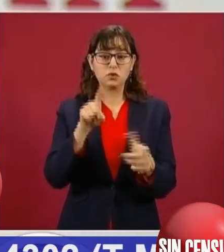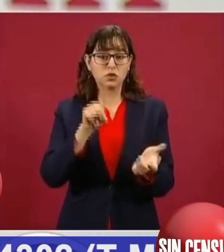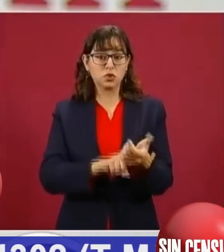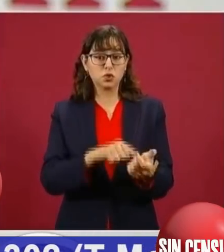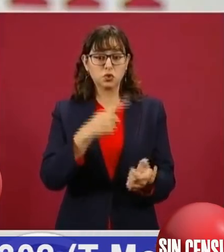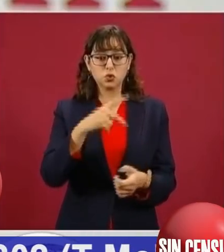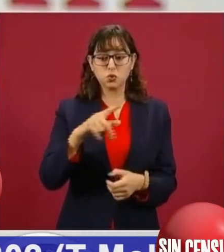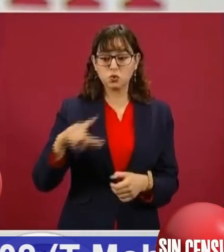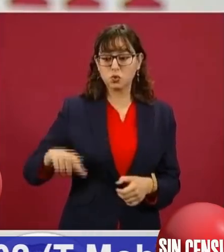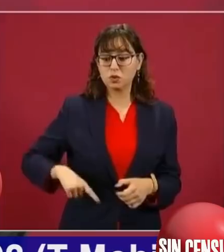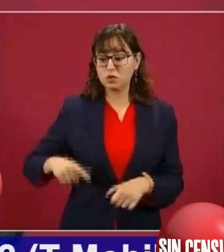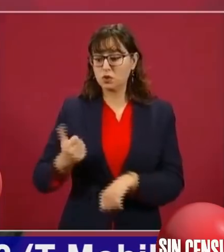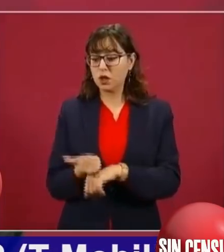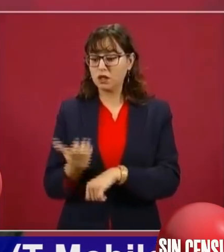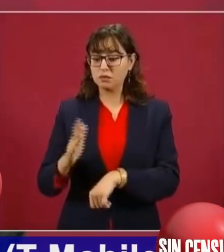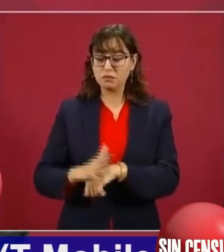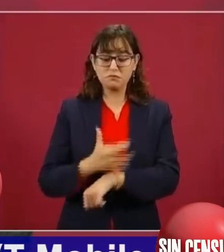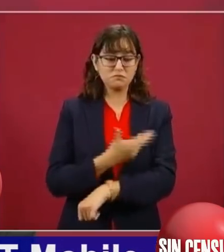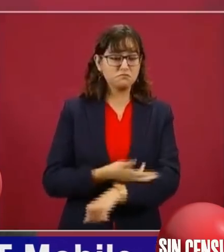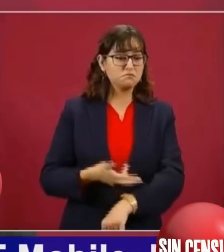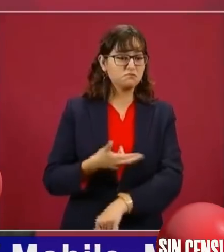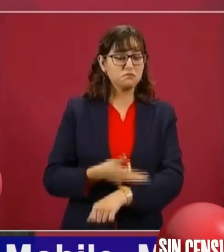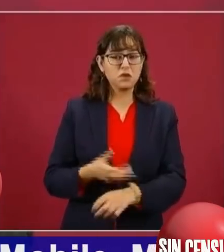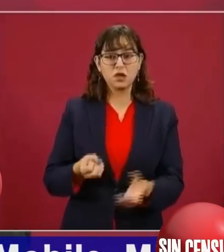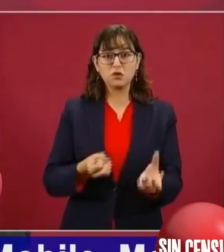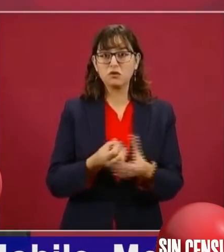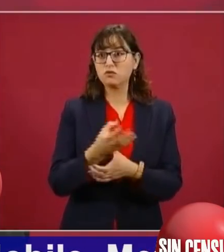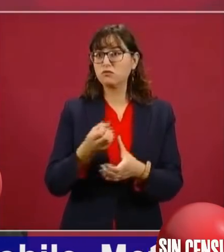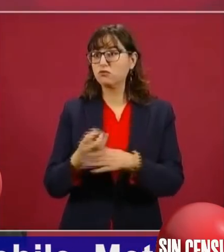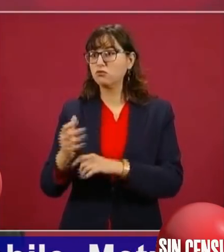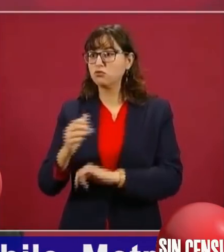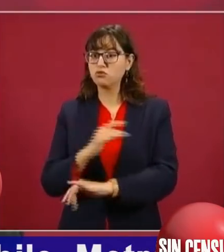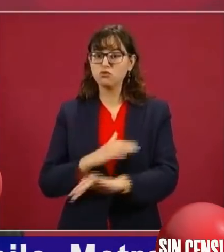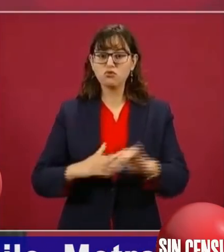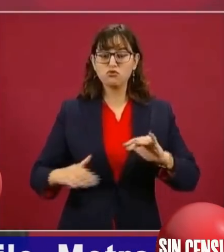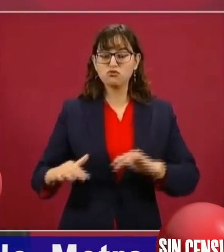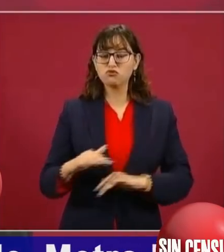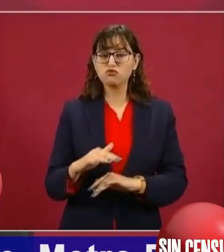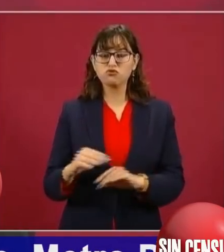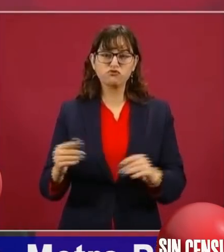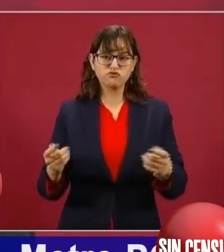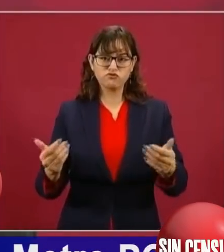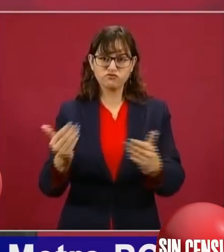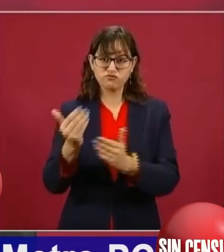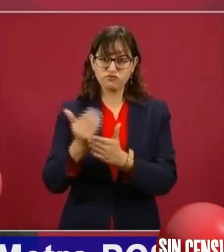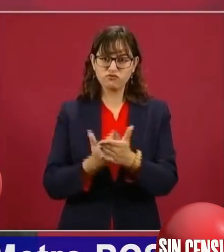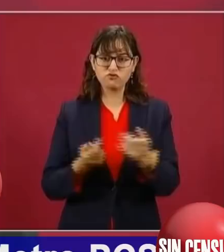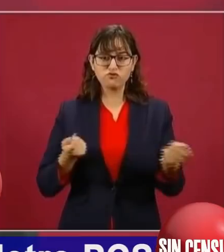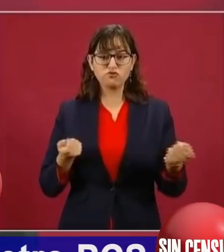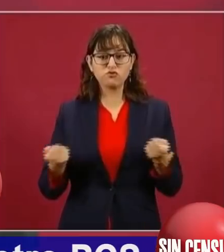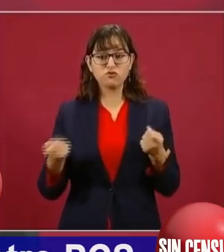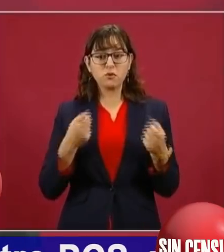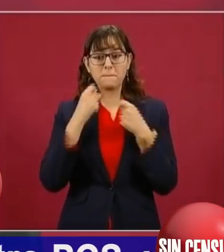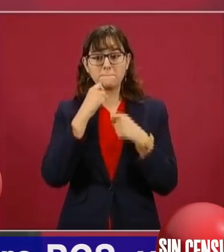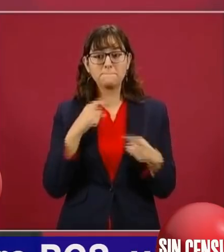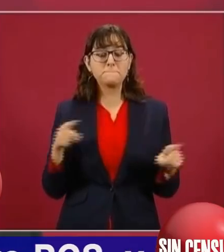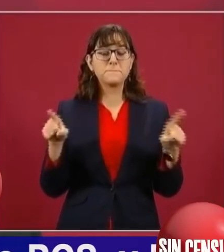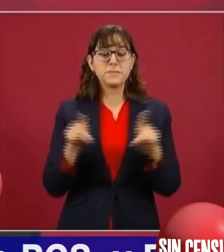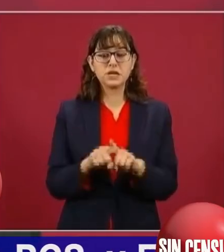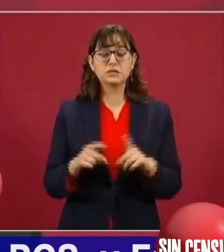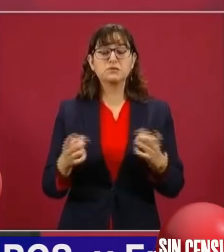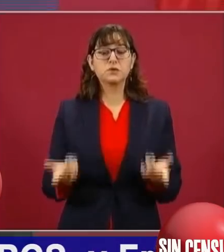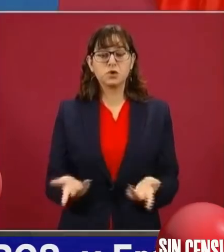movilidad en el espacio público o cancelar temporalmente eventos sociales, tanto